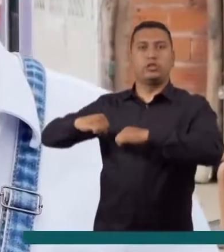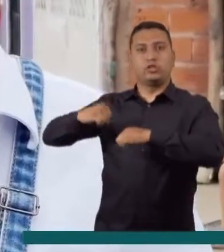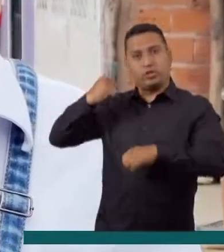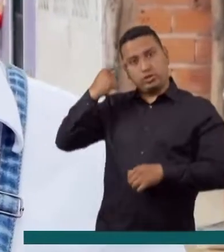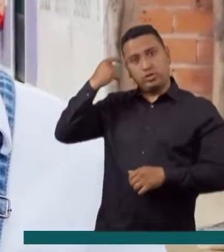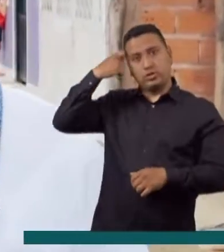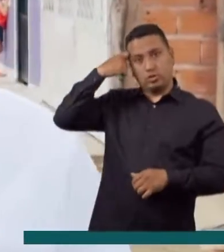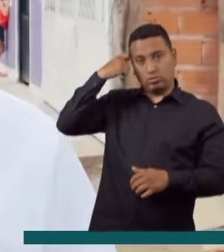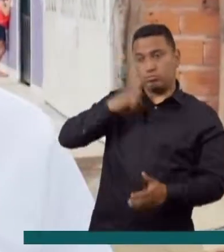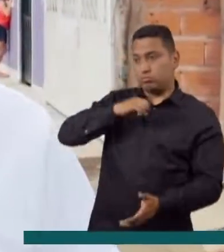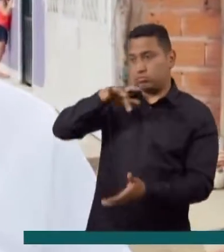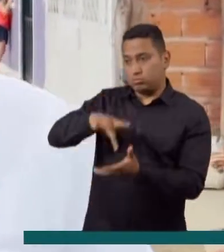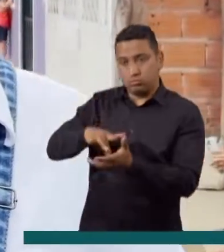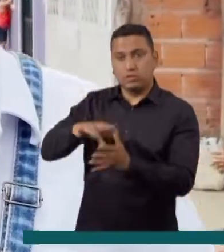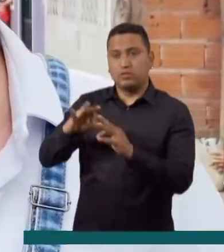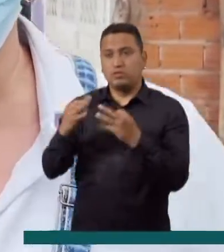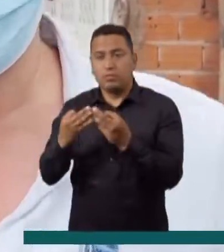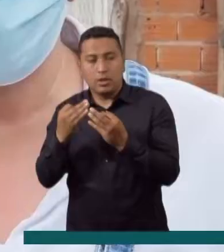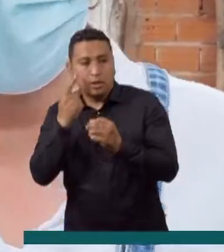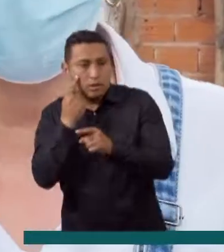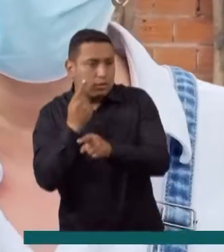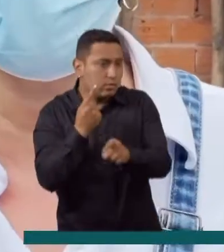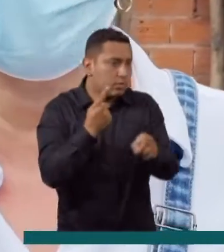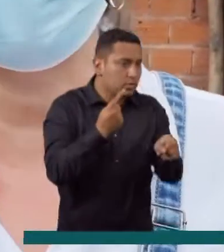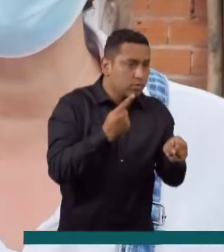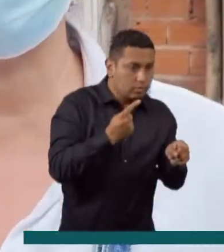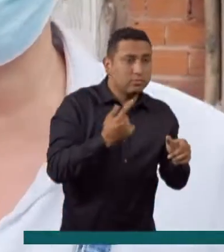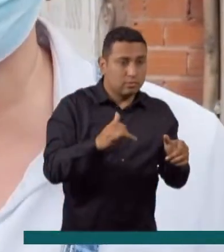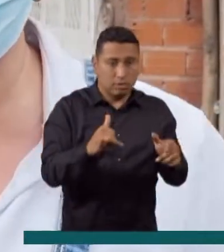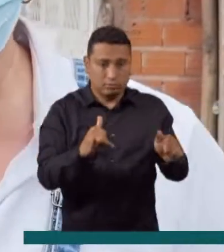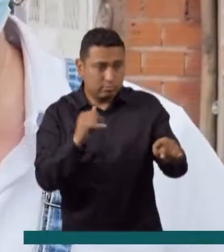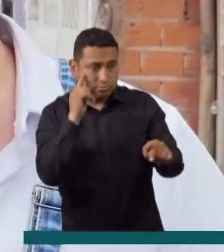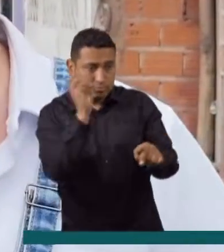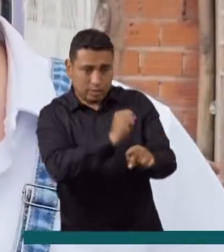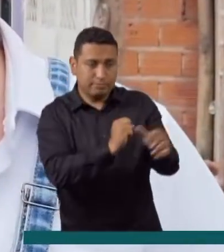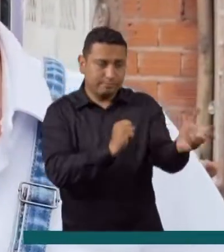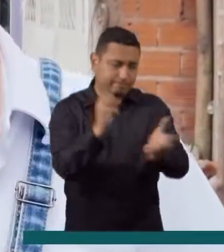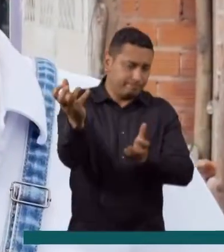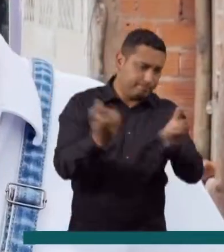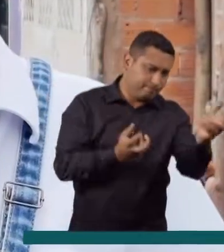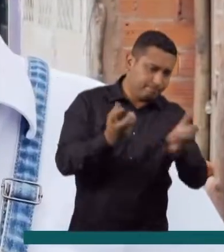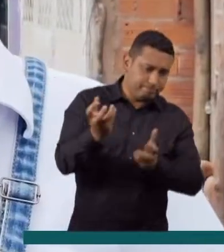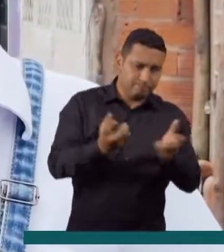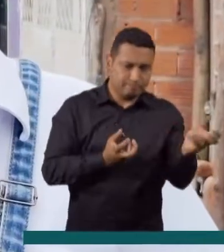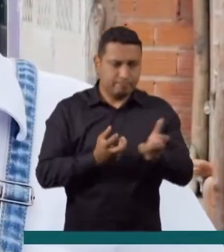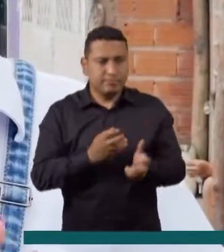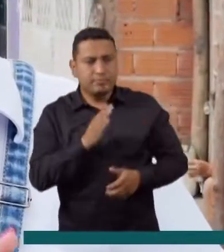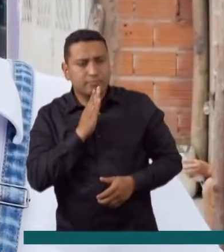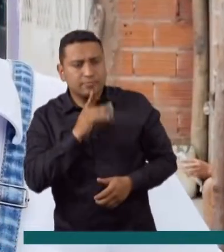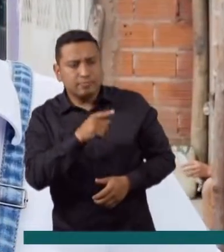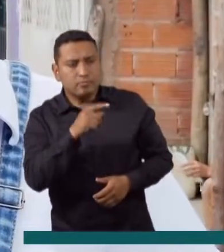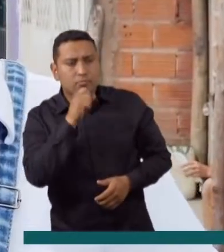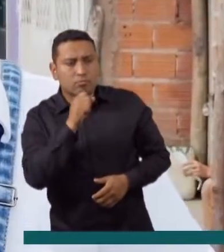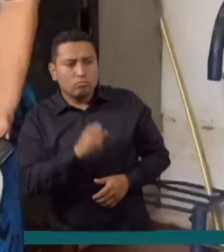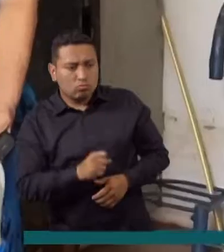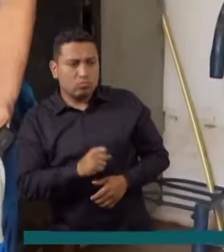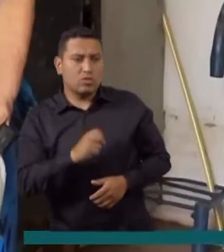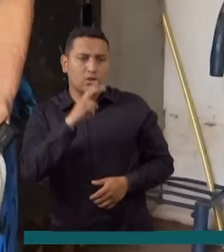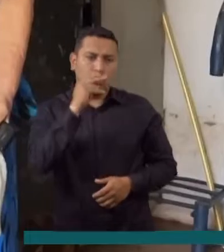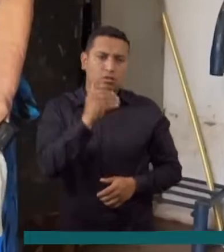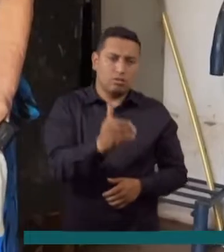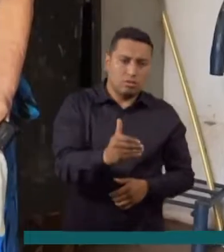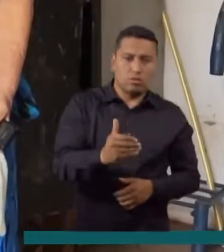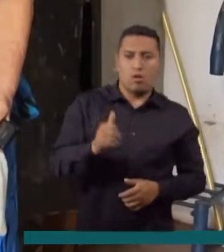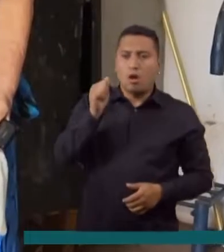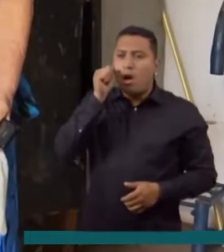llegamos al sector, ubicamos las familias que están en gestión en riesgo como tal, las caracterizamos, las identificamos. Identificamos cuáles son los adultos, los niños que están